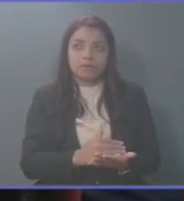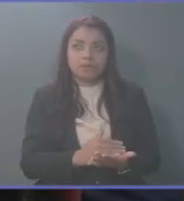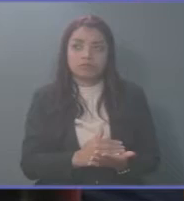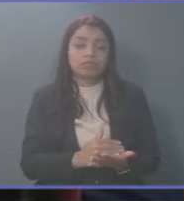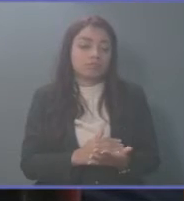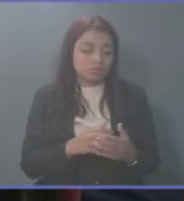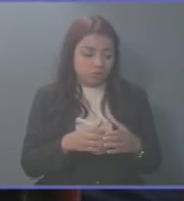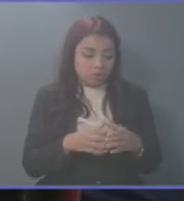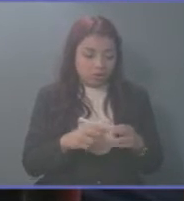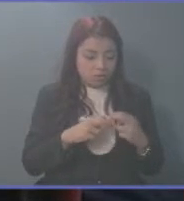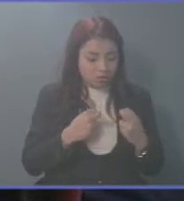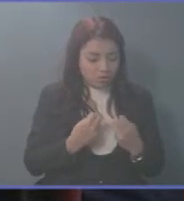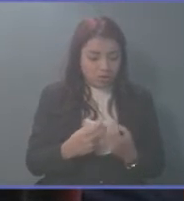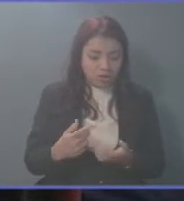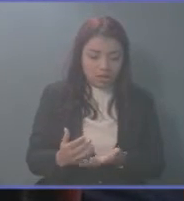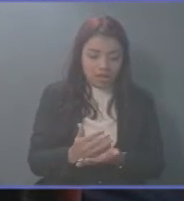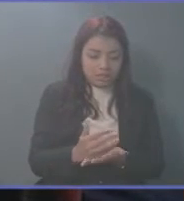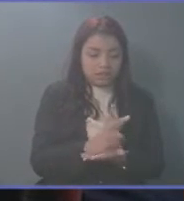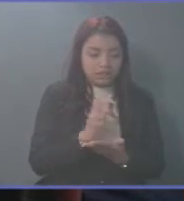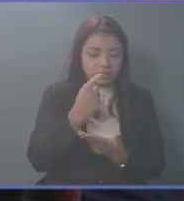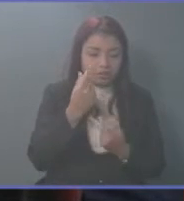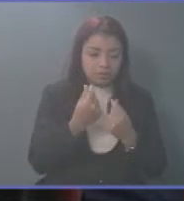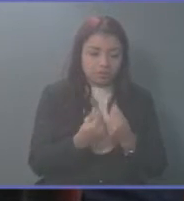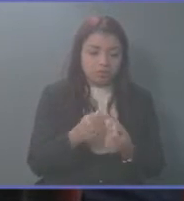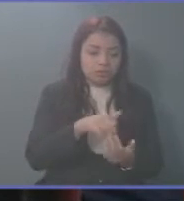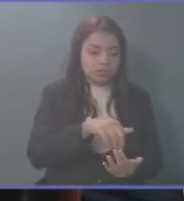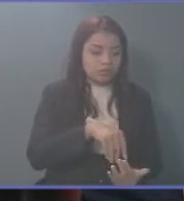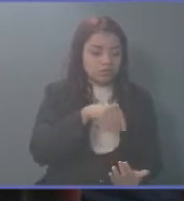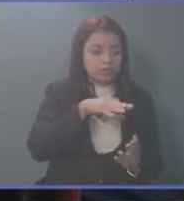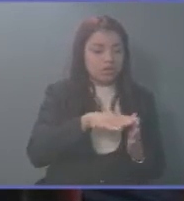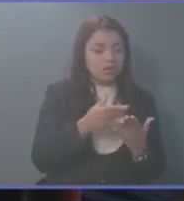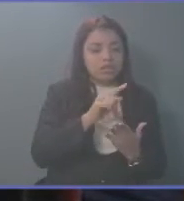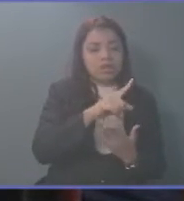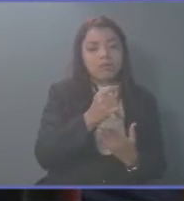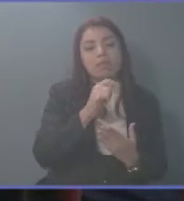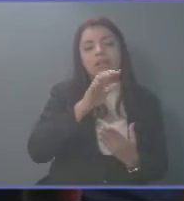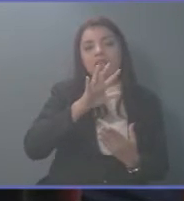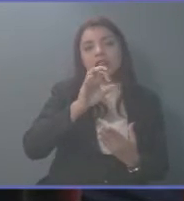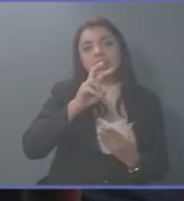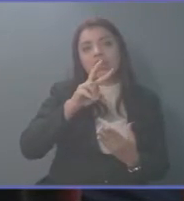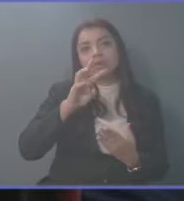La Comisión de Hacienda y Especial del Presupuesto se refiere al expediente número